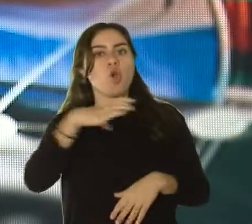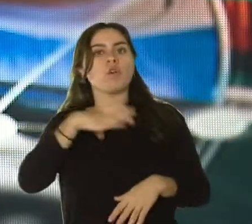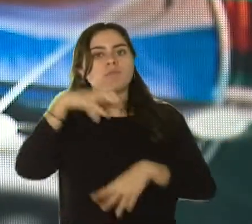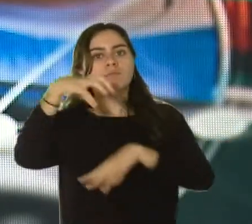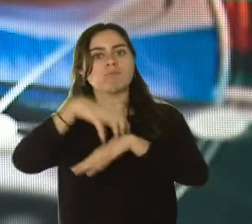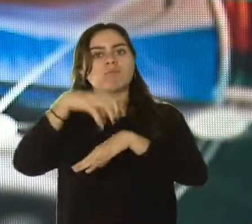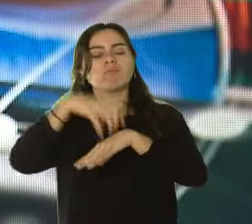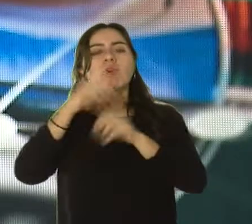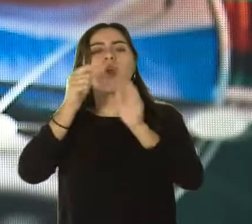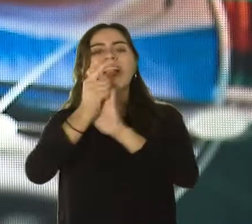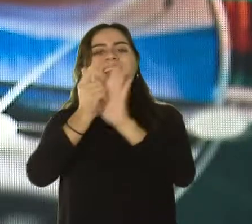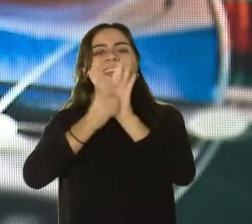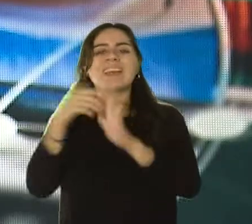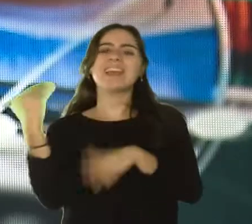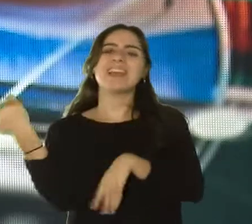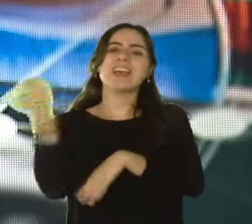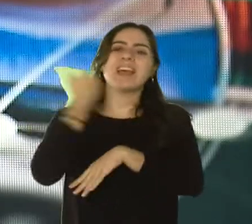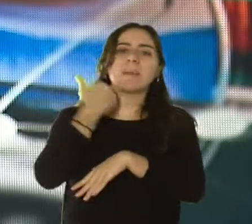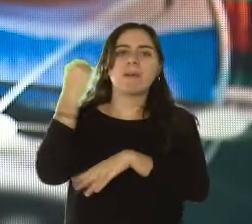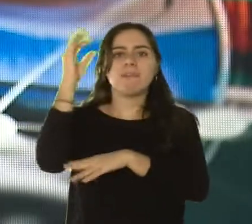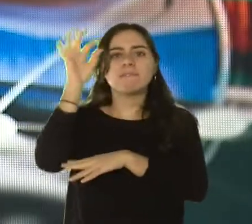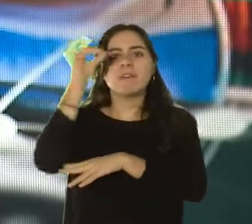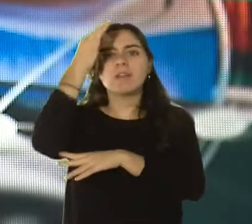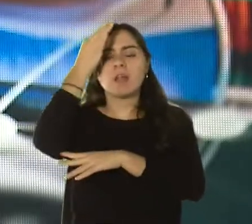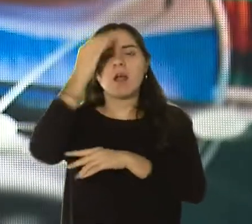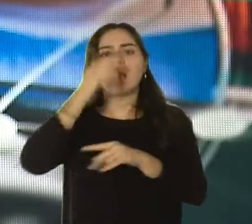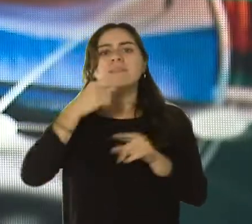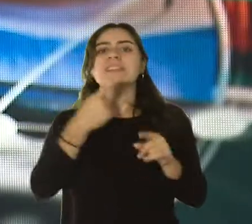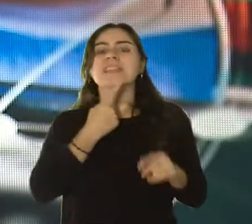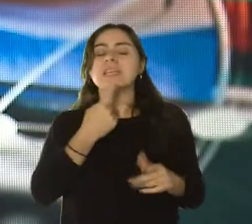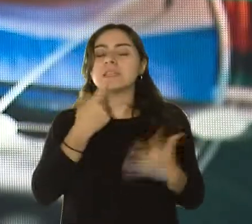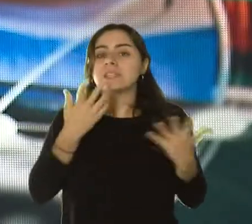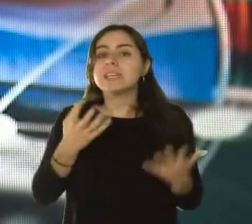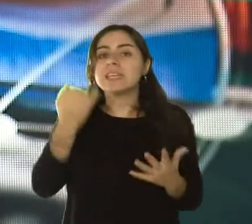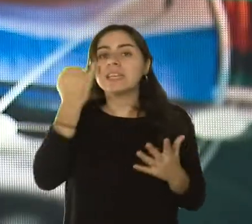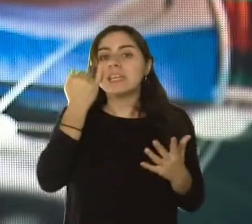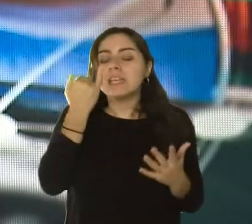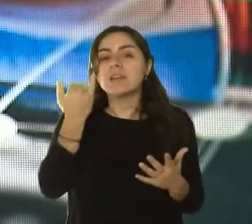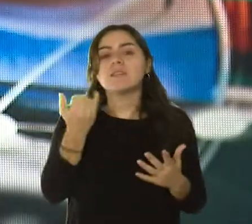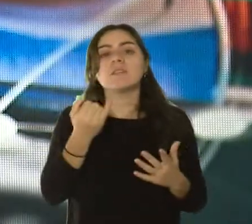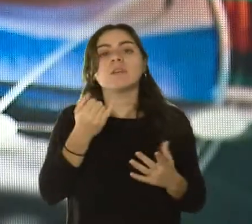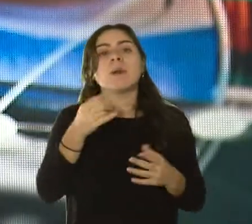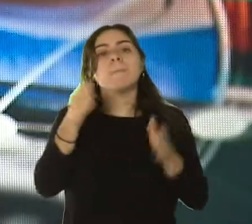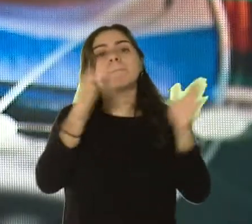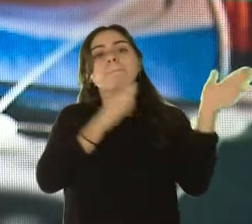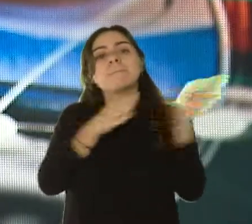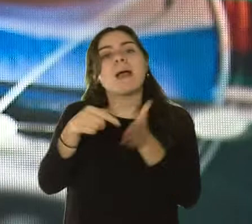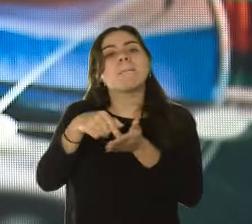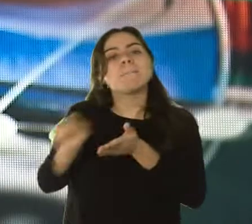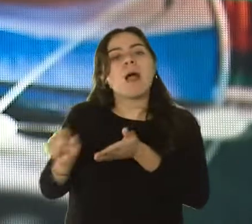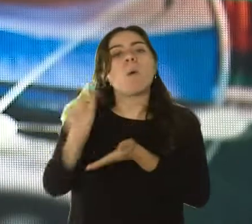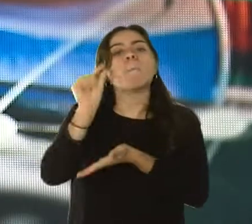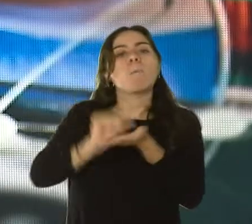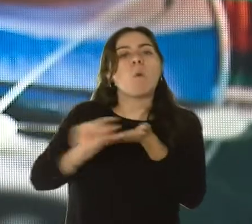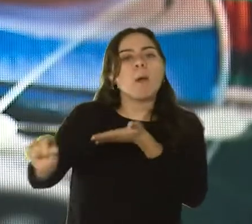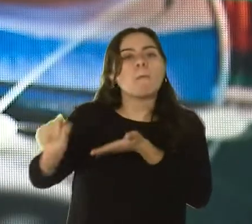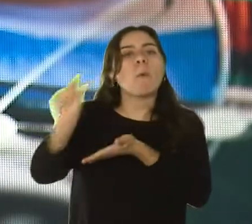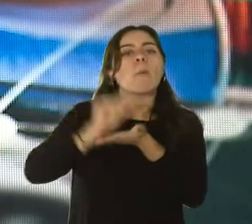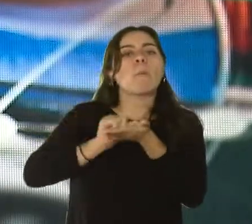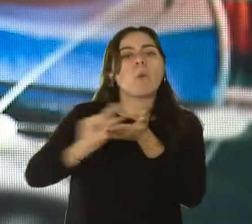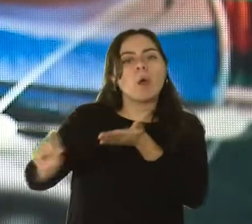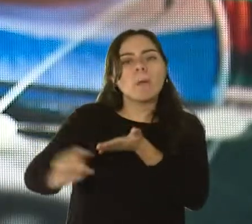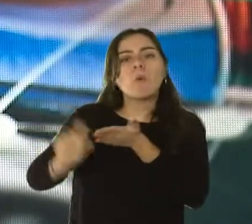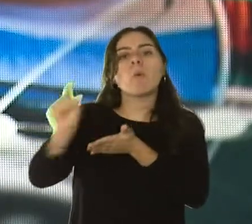ley de quiebra federal, que es la que te permite, ¿verdad?, que si no puedes cumplir con un plan de pago o con tus pagos de hipoteca e incurriste